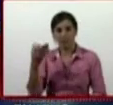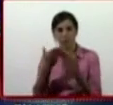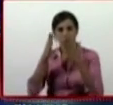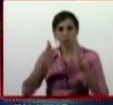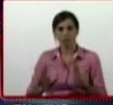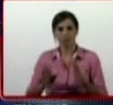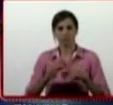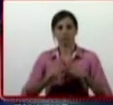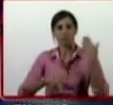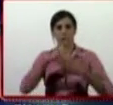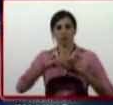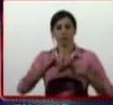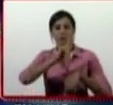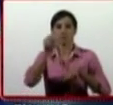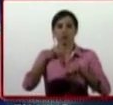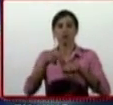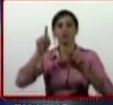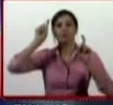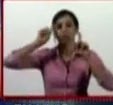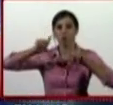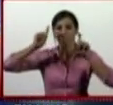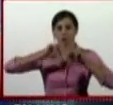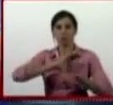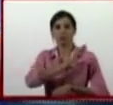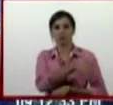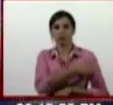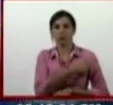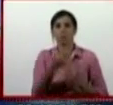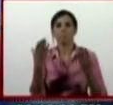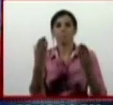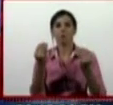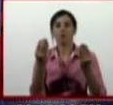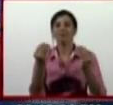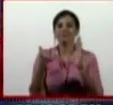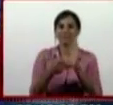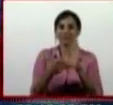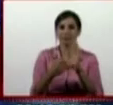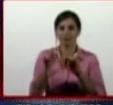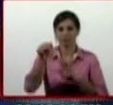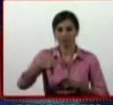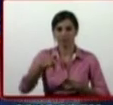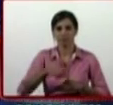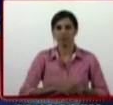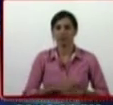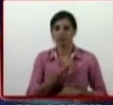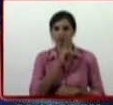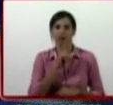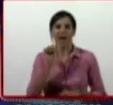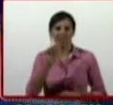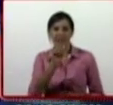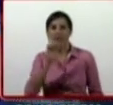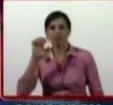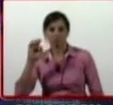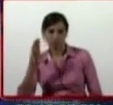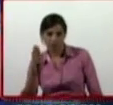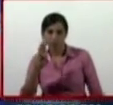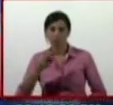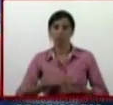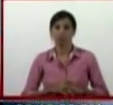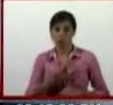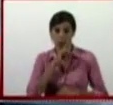Programa Nacional de Formación de la Universidad Politécnica Territorial Andrés Eloy Blanco, que además tiene un nombre